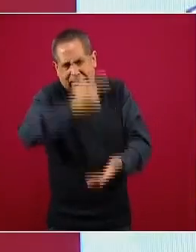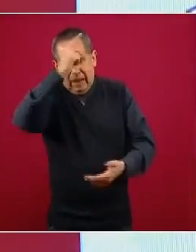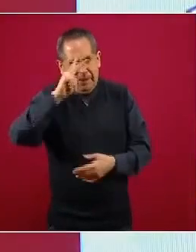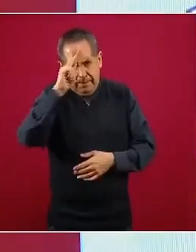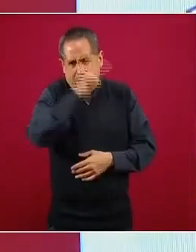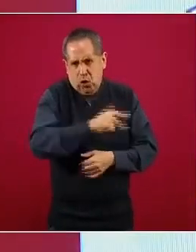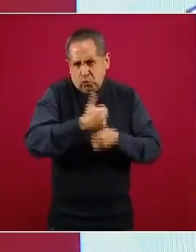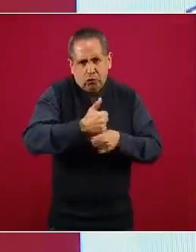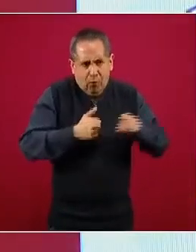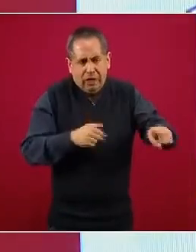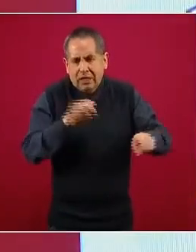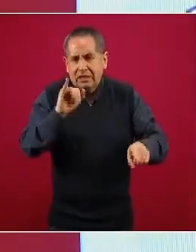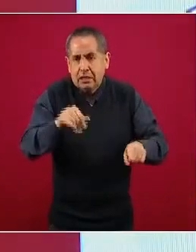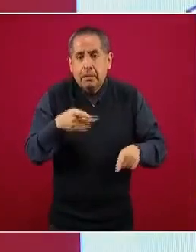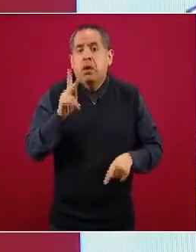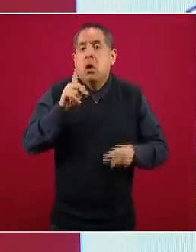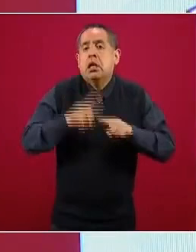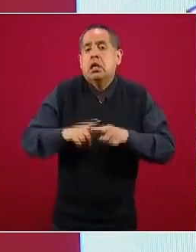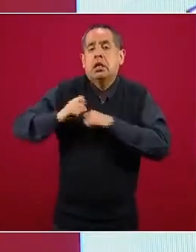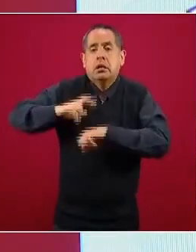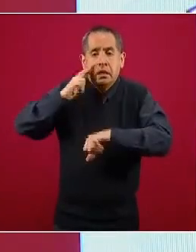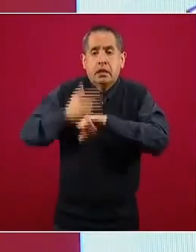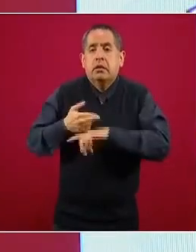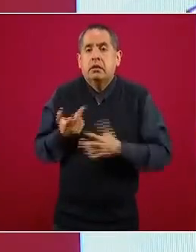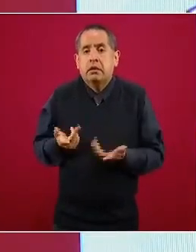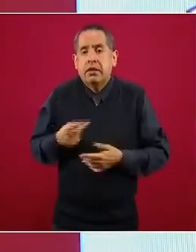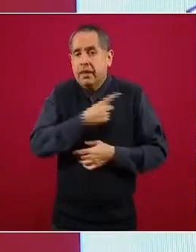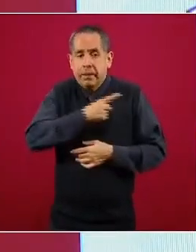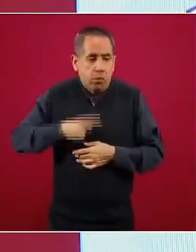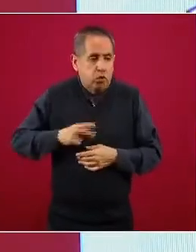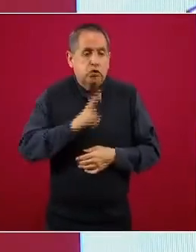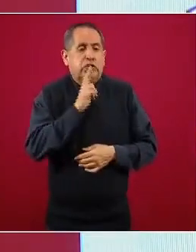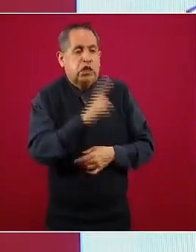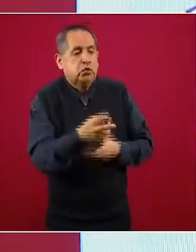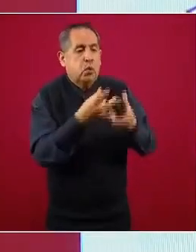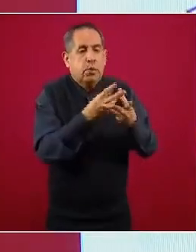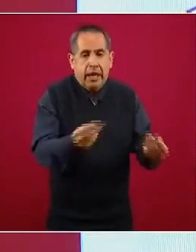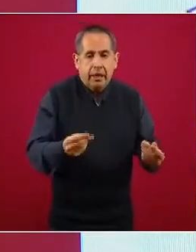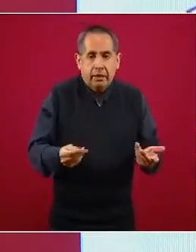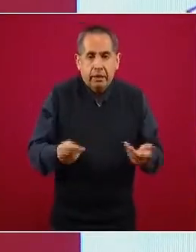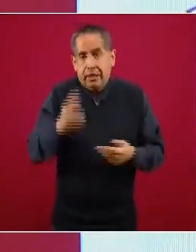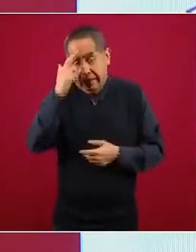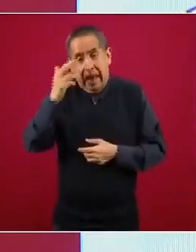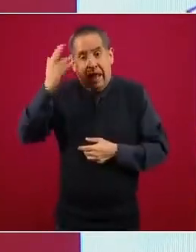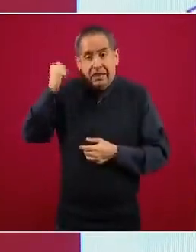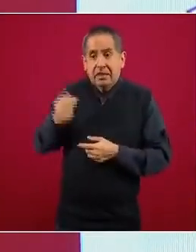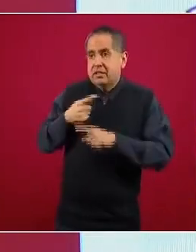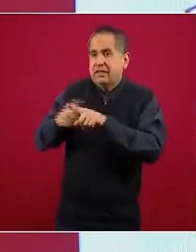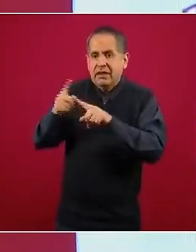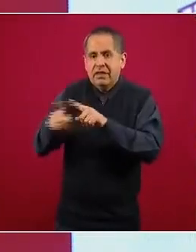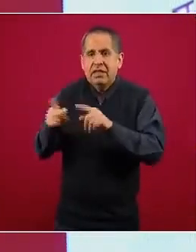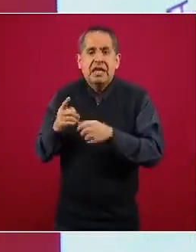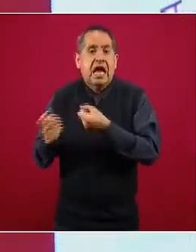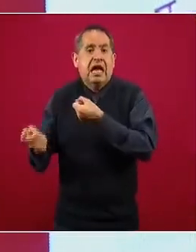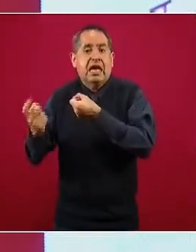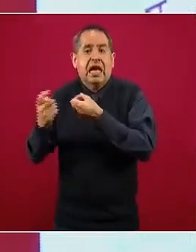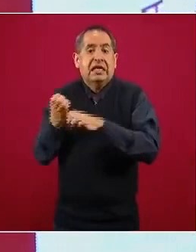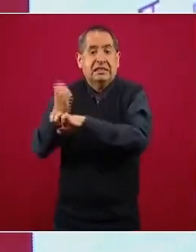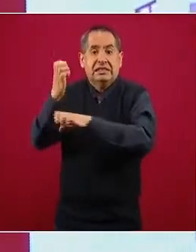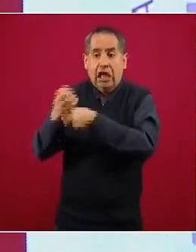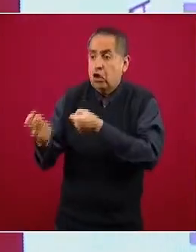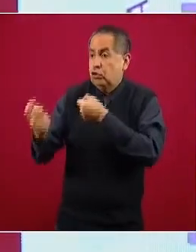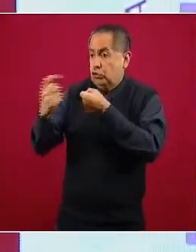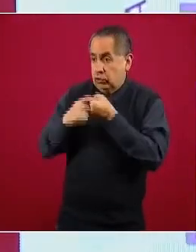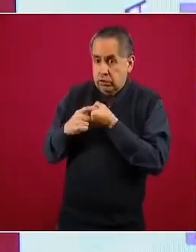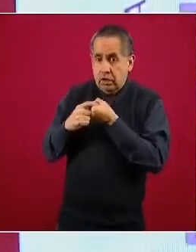son dramáticas. Lo que necesitamos es que se resuelva, como se fue resolviendo en todas aquellas entidades que